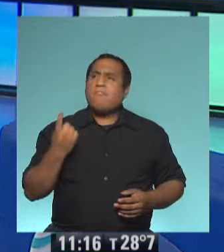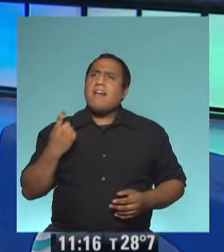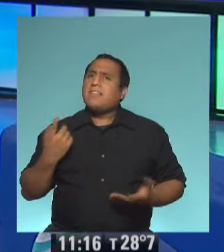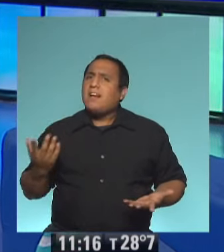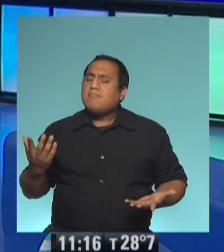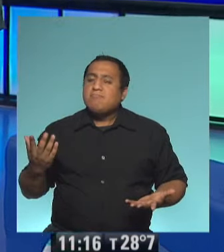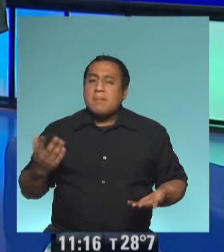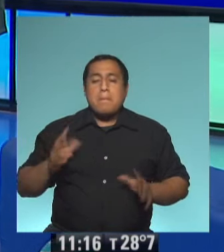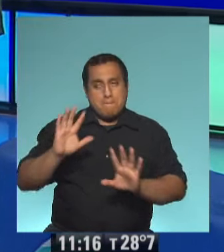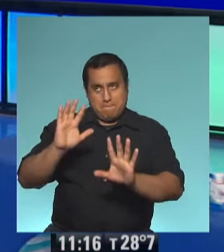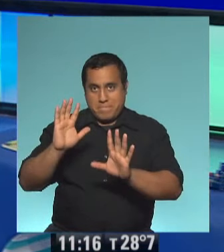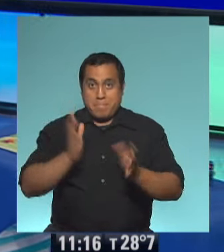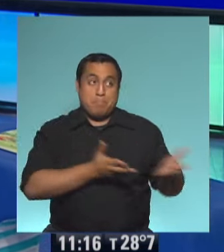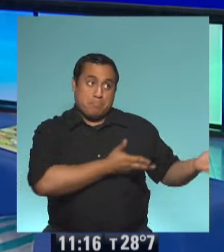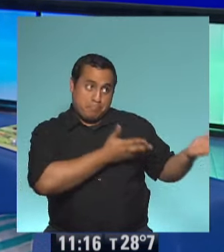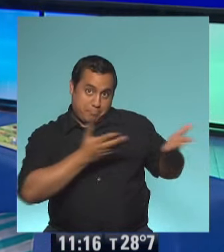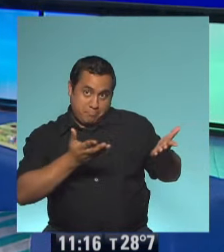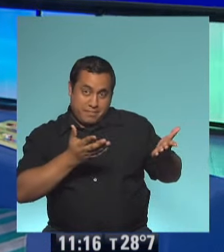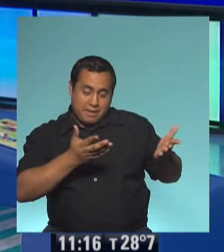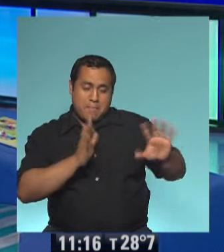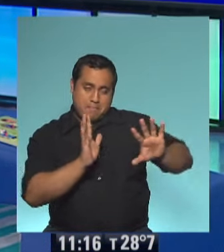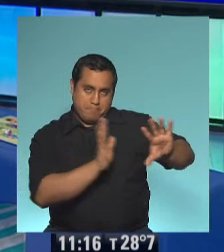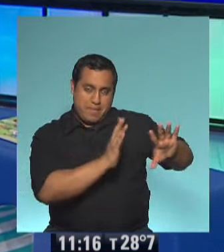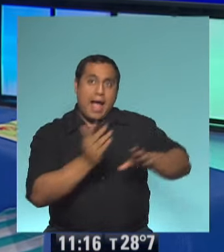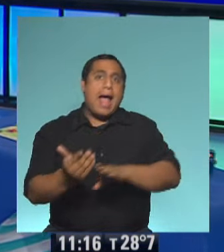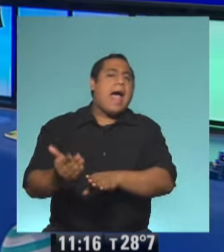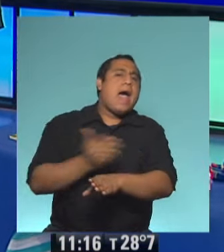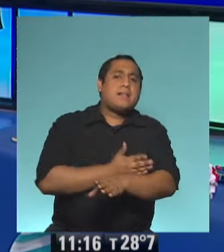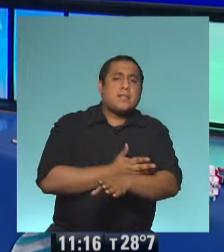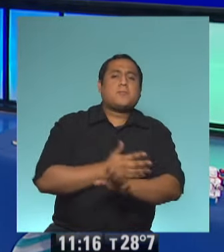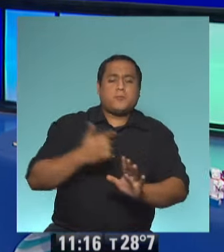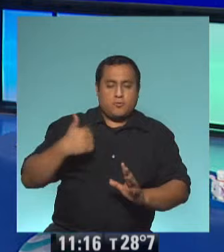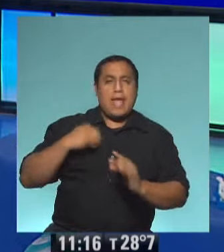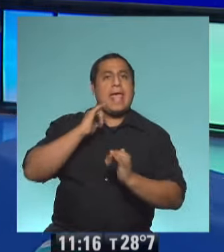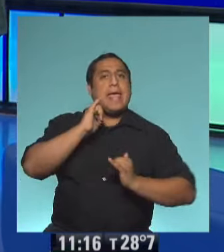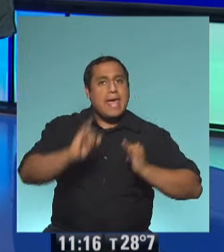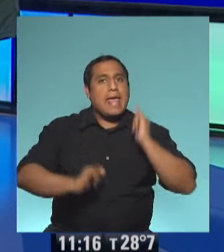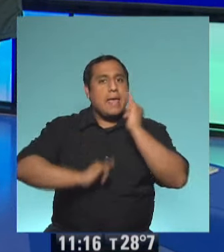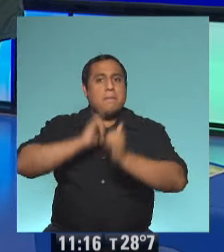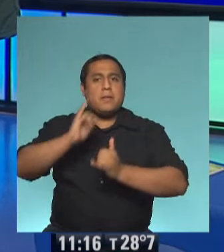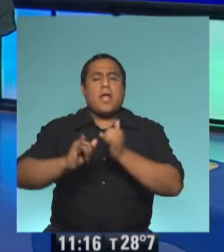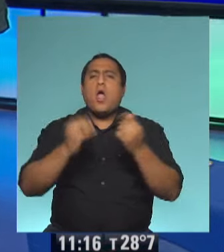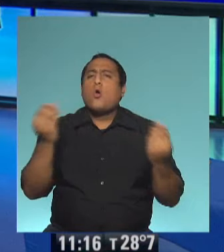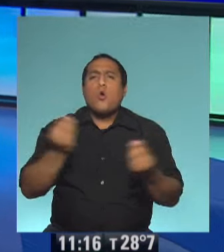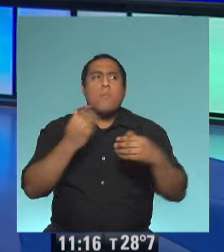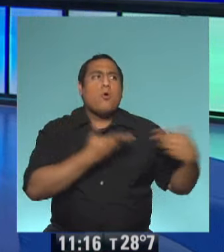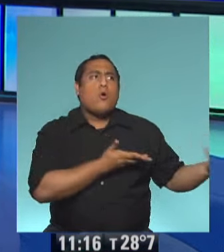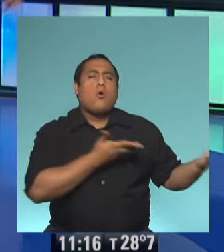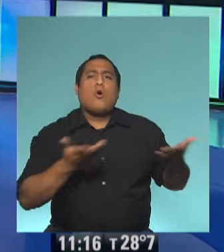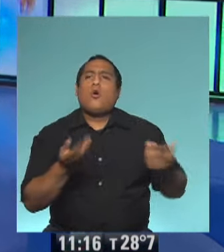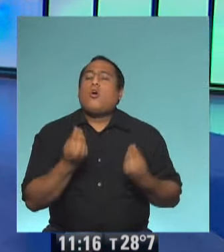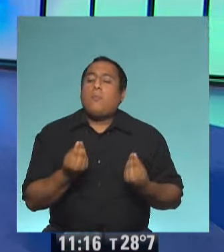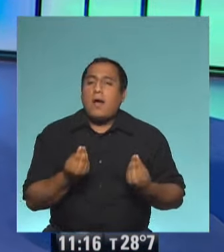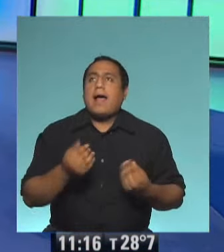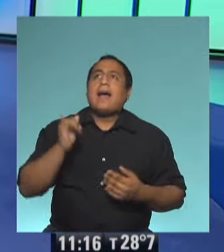pero ¿sabés qué? Antes de presentar a esta persona que vos sabés muy bien, ajá, a mí me gustaría explicarle a los chicos cómo es que la presentamos. Es